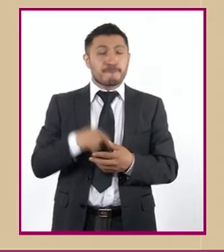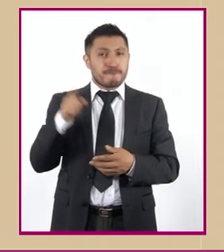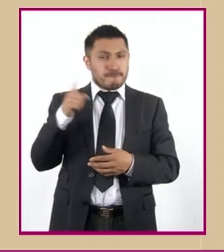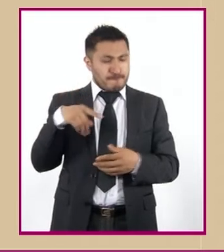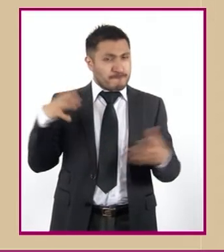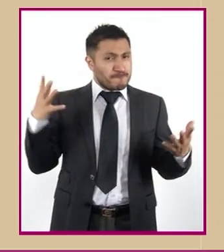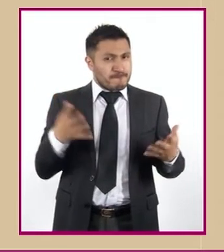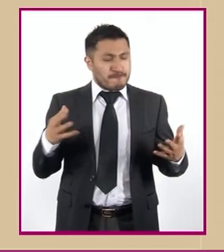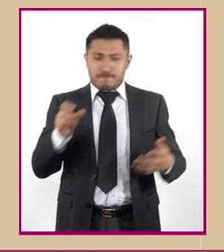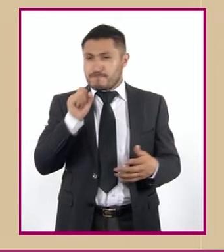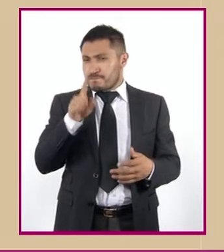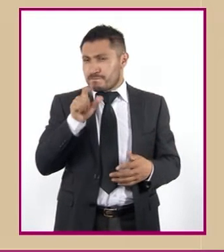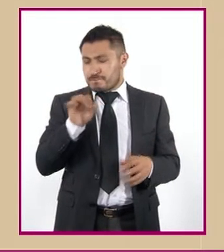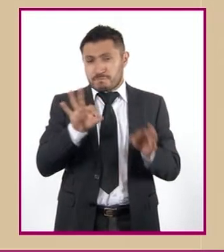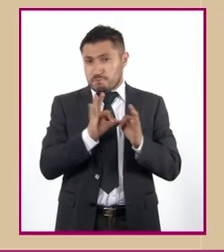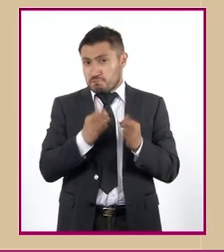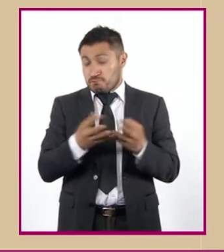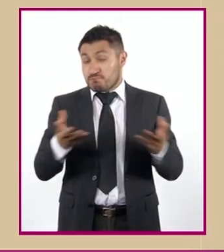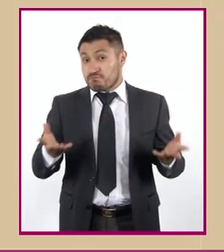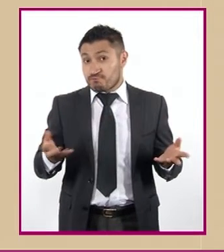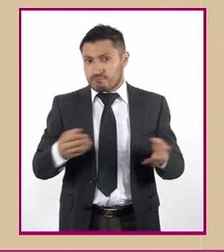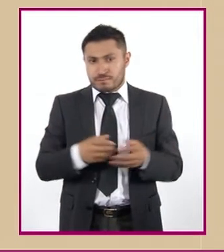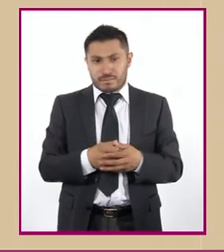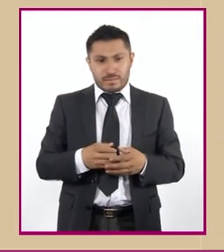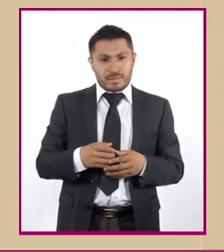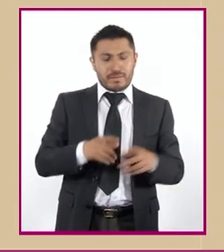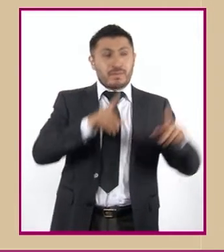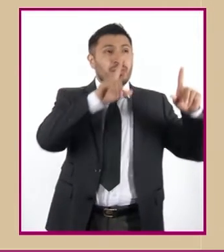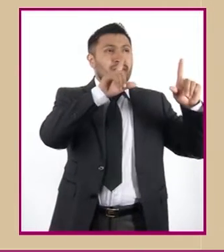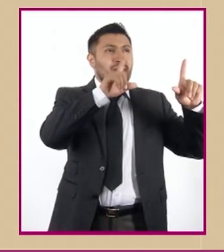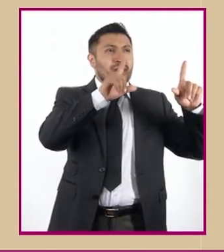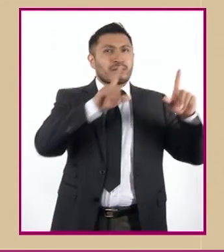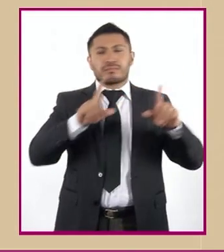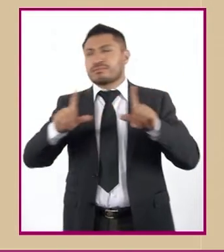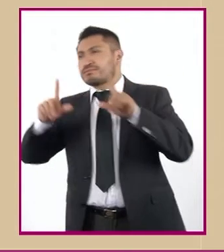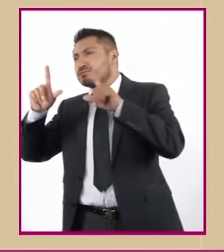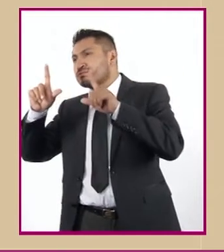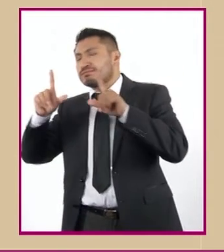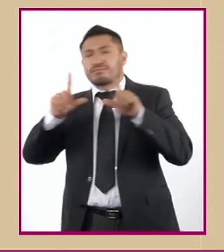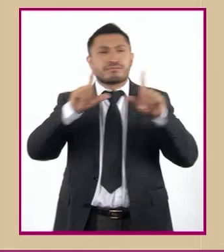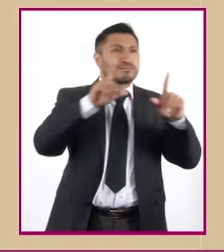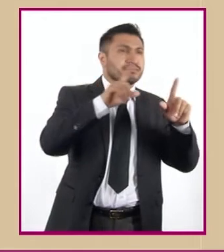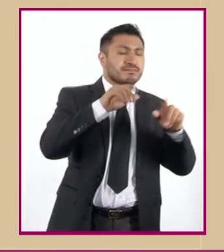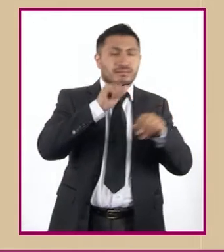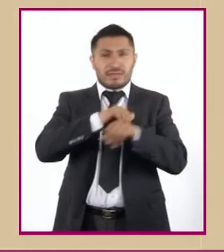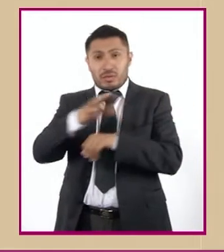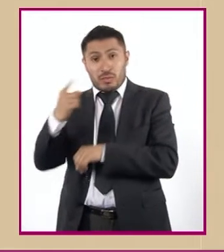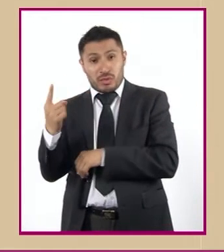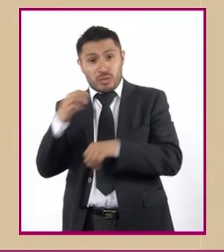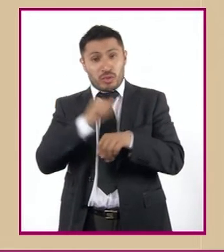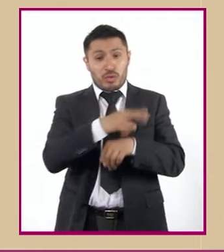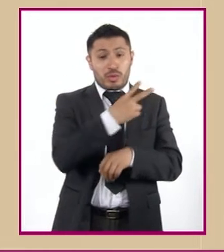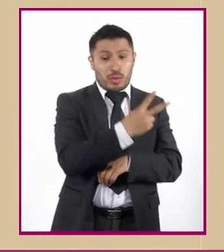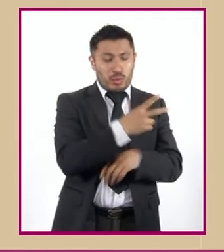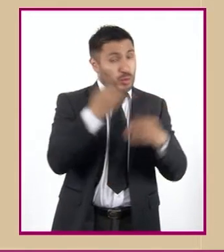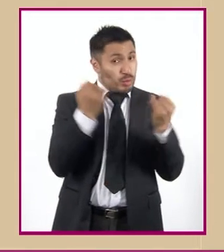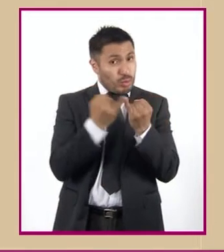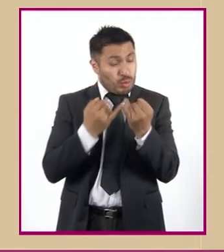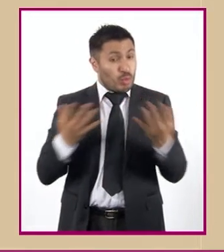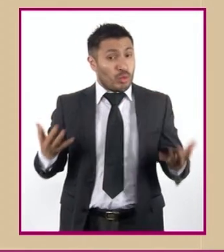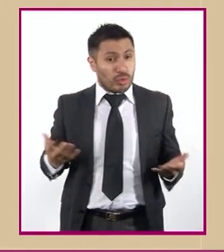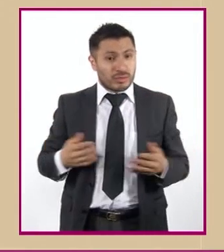¿Lograron formar la misma figura? Si comparan el polígono 1 con el polígono 2, ¿son